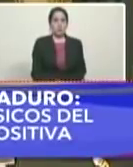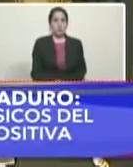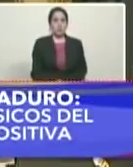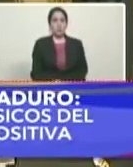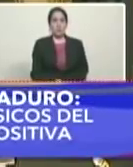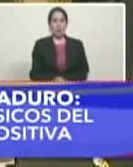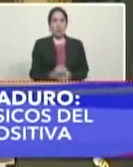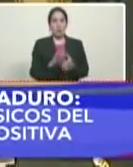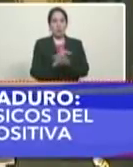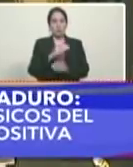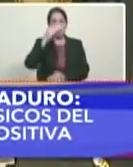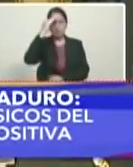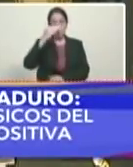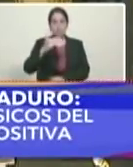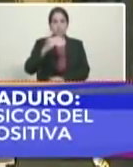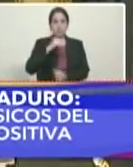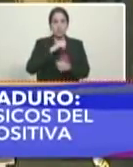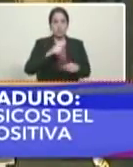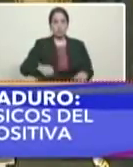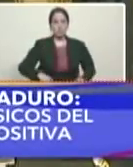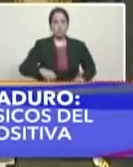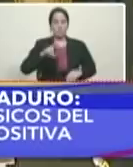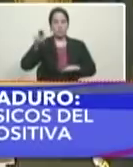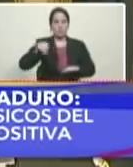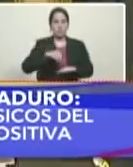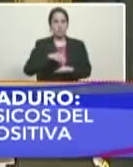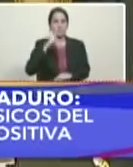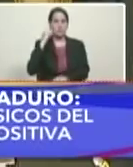de la fuerza armada nacional bolivariana